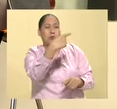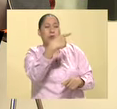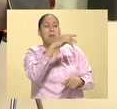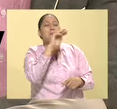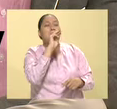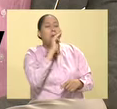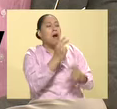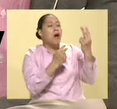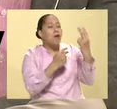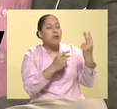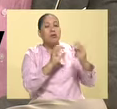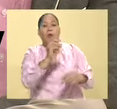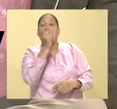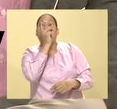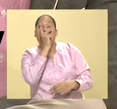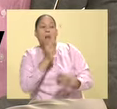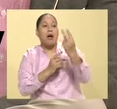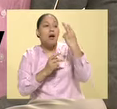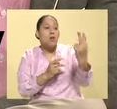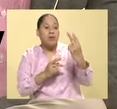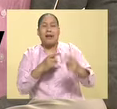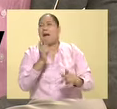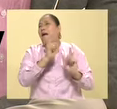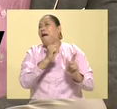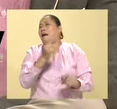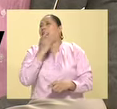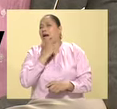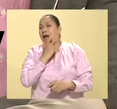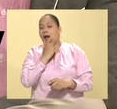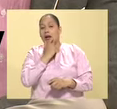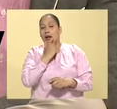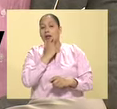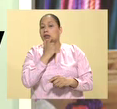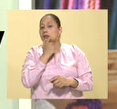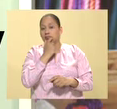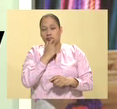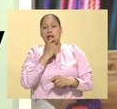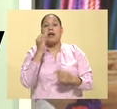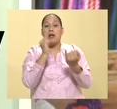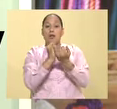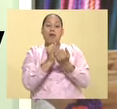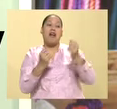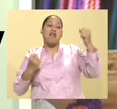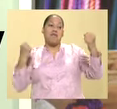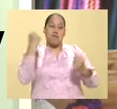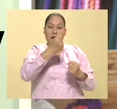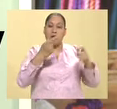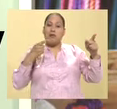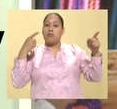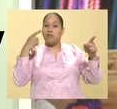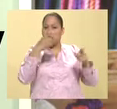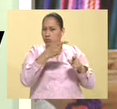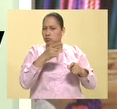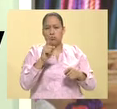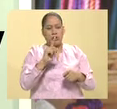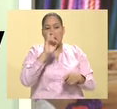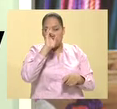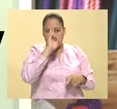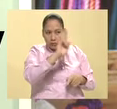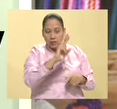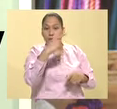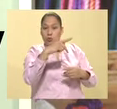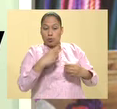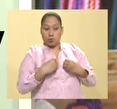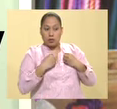tienen Papás del mismo. papás del mismo Claro, sexo. claro. Tienen derecho a una vida libre de violencia, a ser respetados en su persona, en su